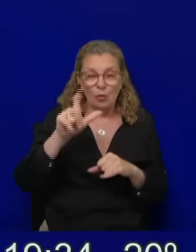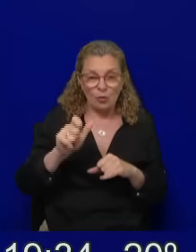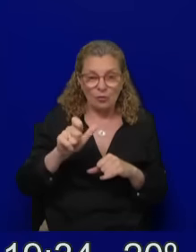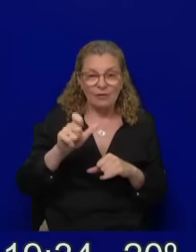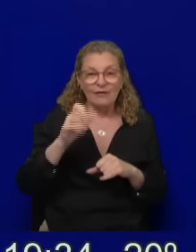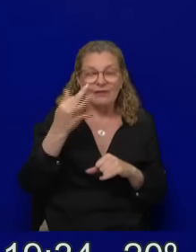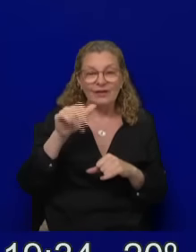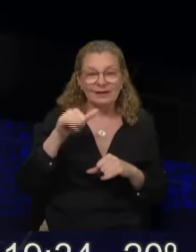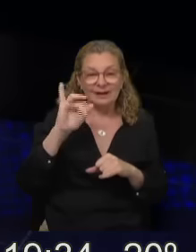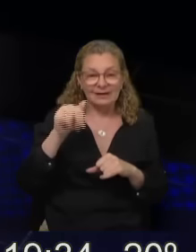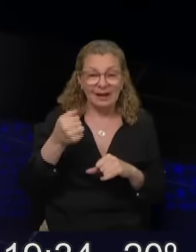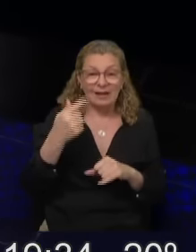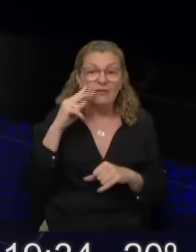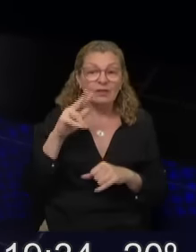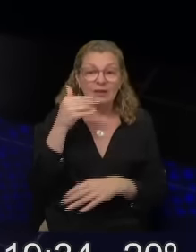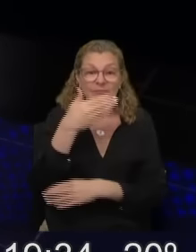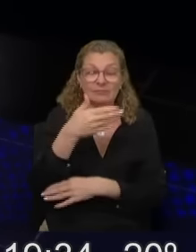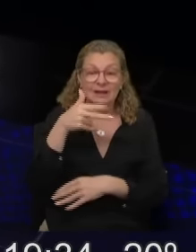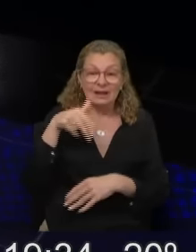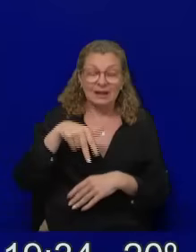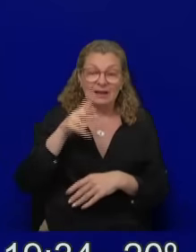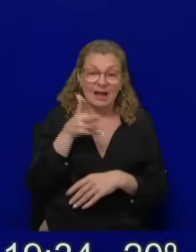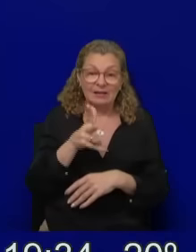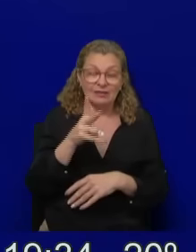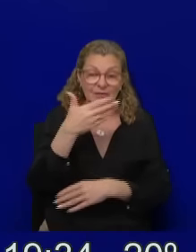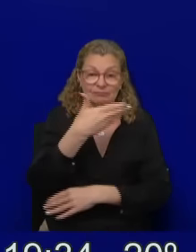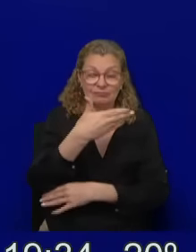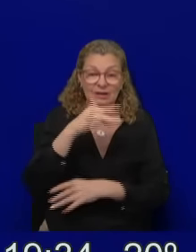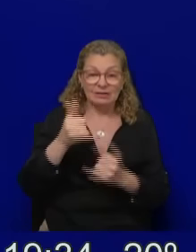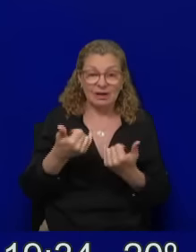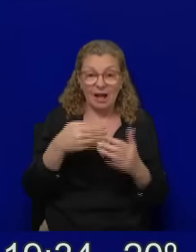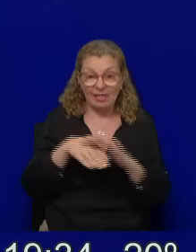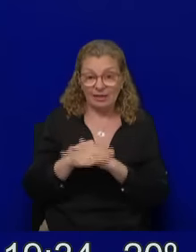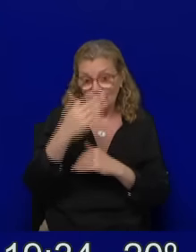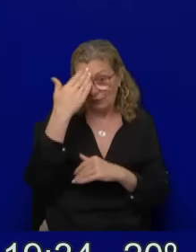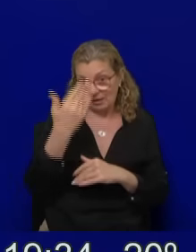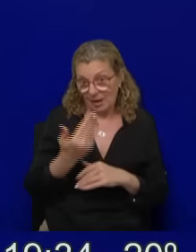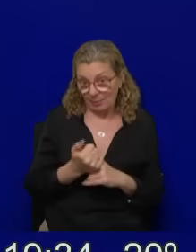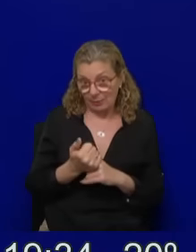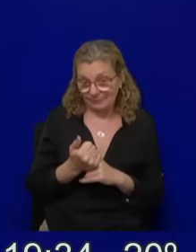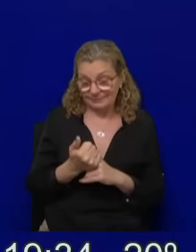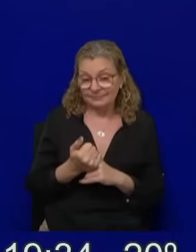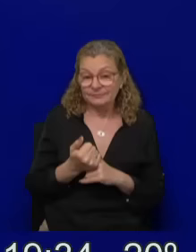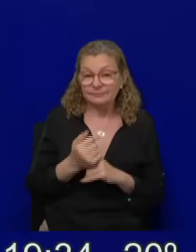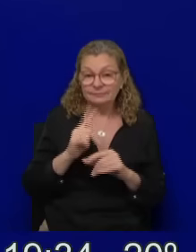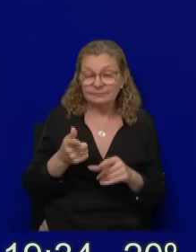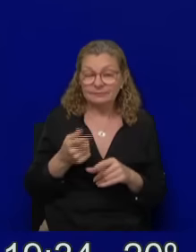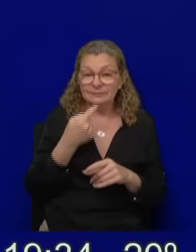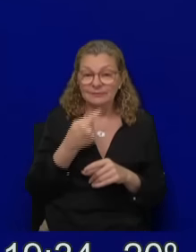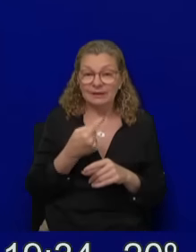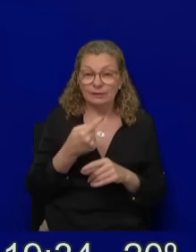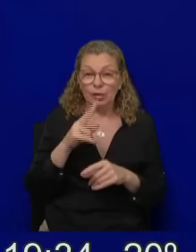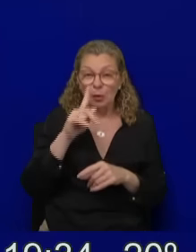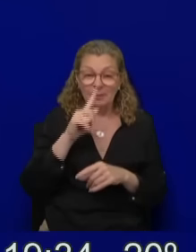cubrir el NH Columbia, y allí estaba como parte ya del Frente Amplio, ampliado en algún momento, creo, si no me equivoco,